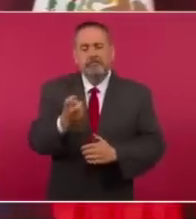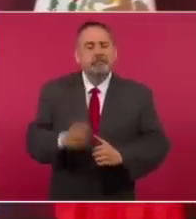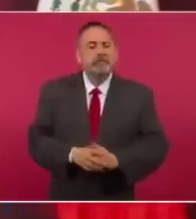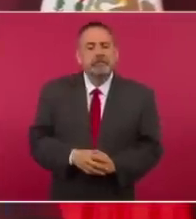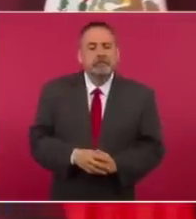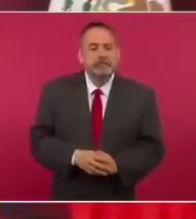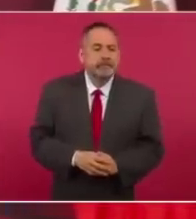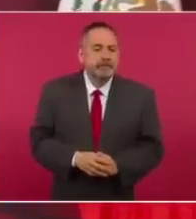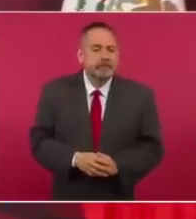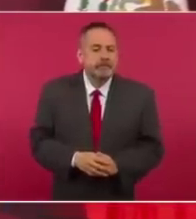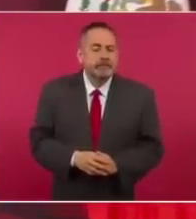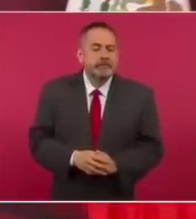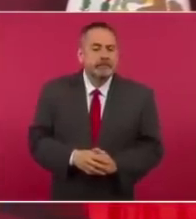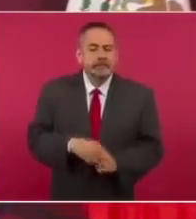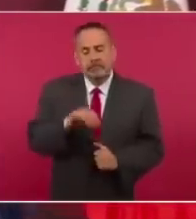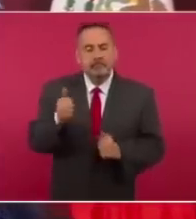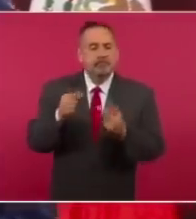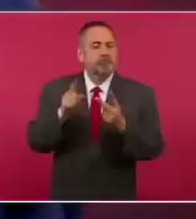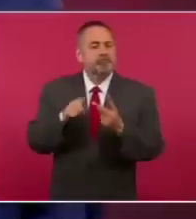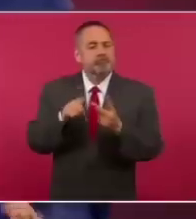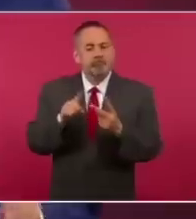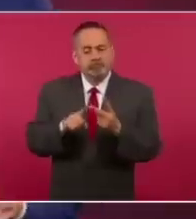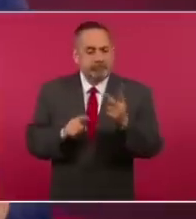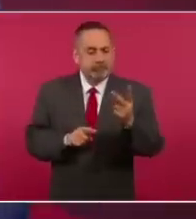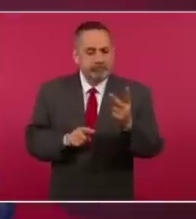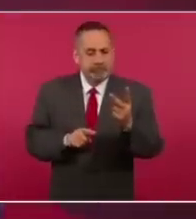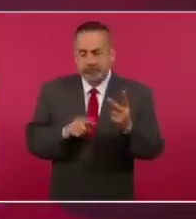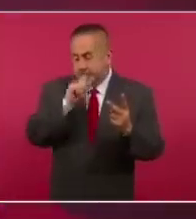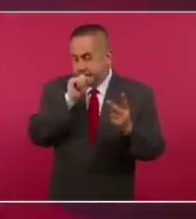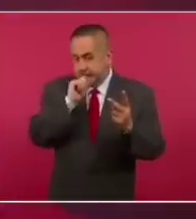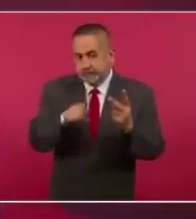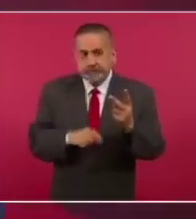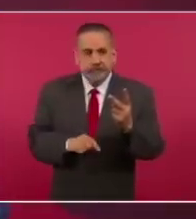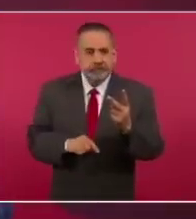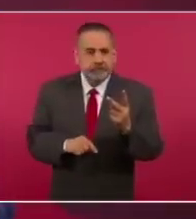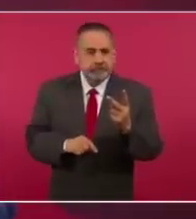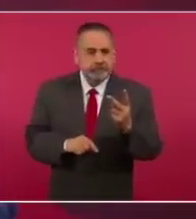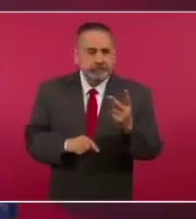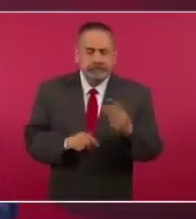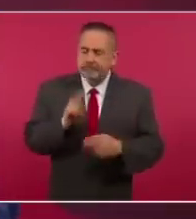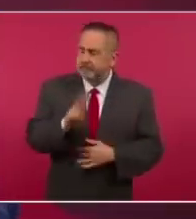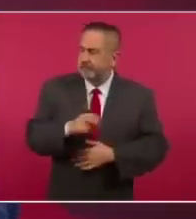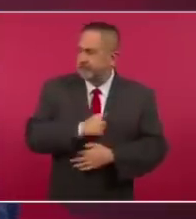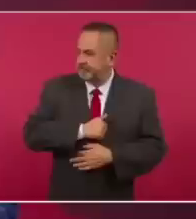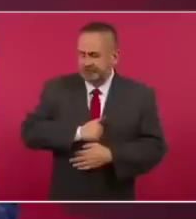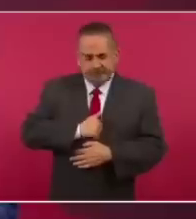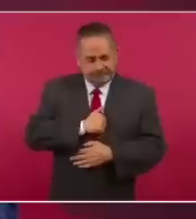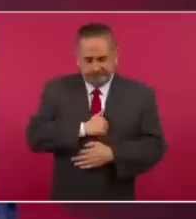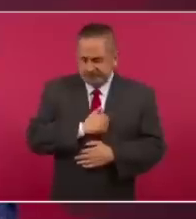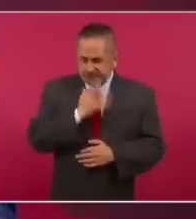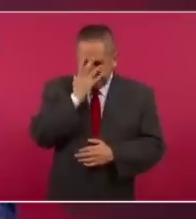Y lo otro que también es lamentable,